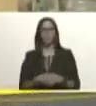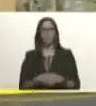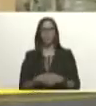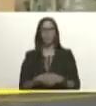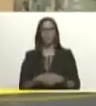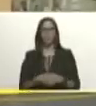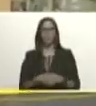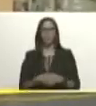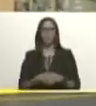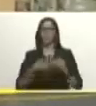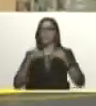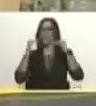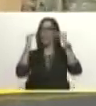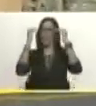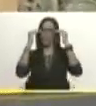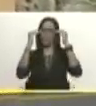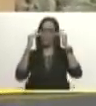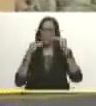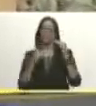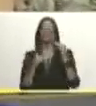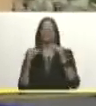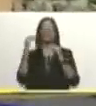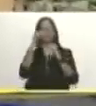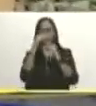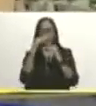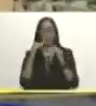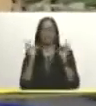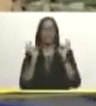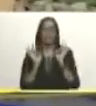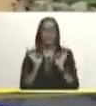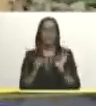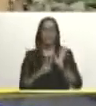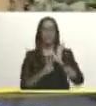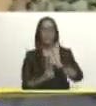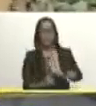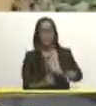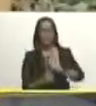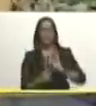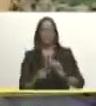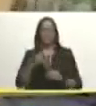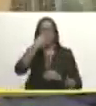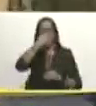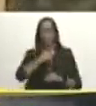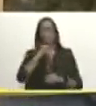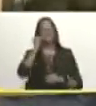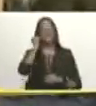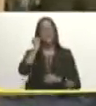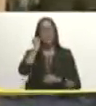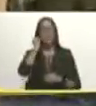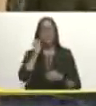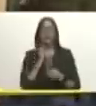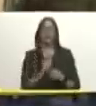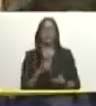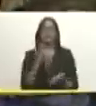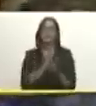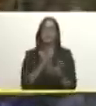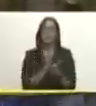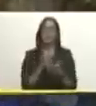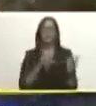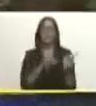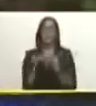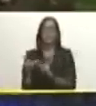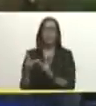alto nivel, que es justamente expresado a través de estos hombres y mujeres siempre prestos